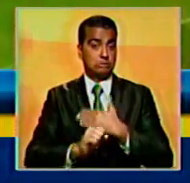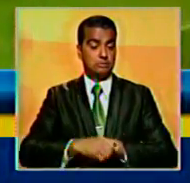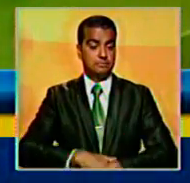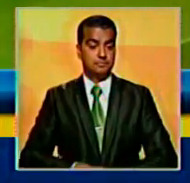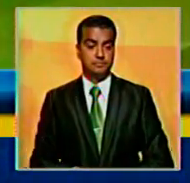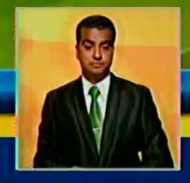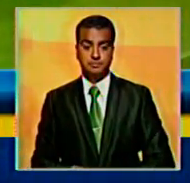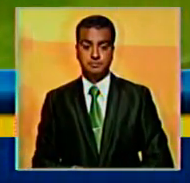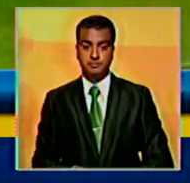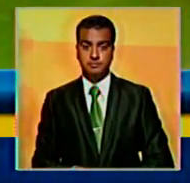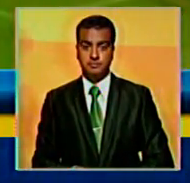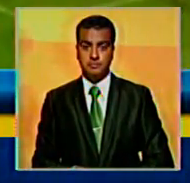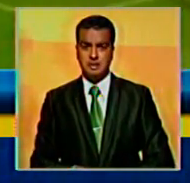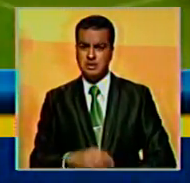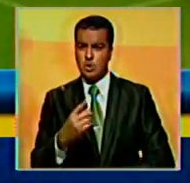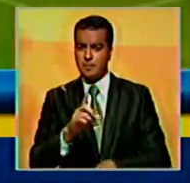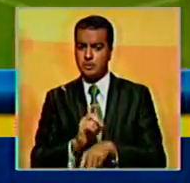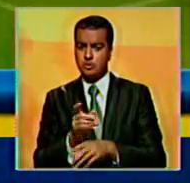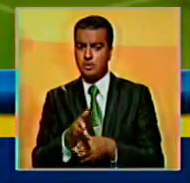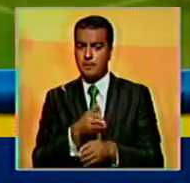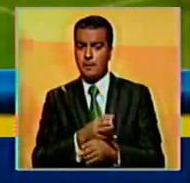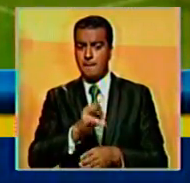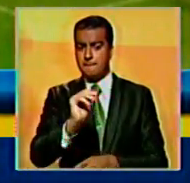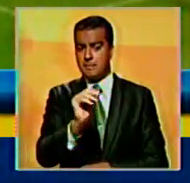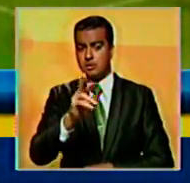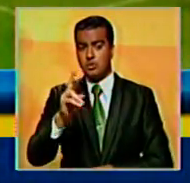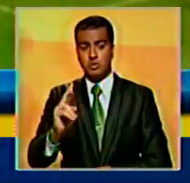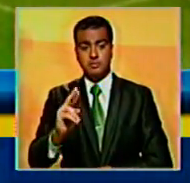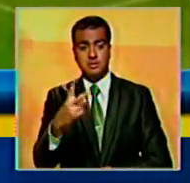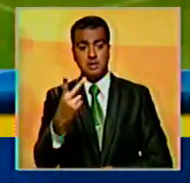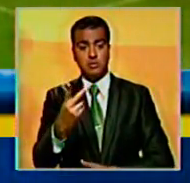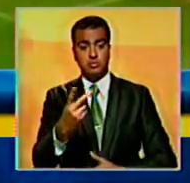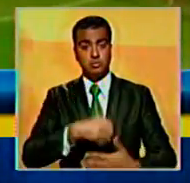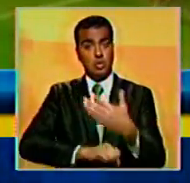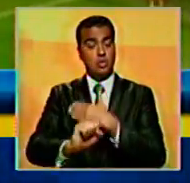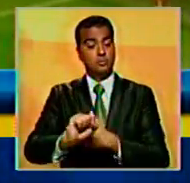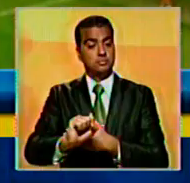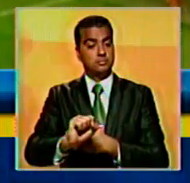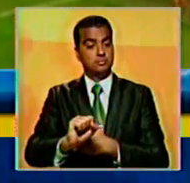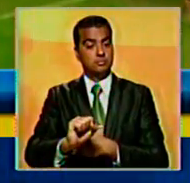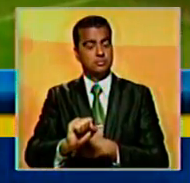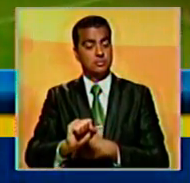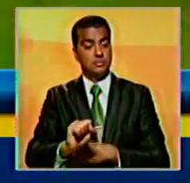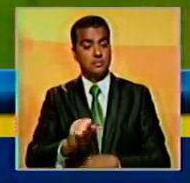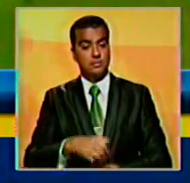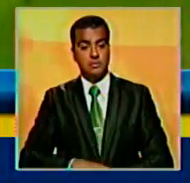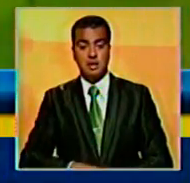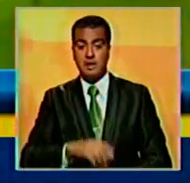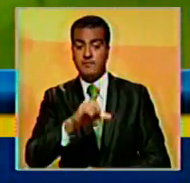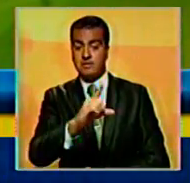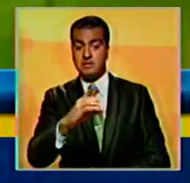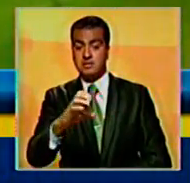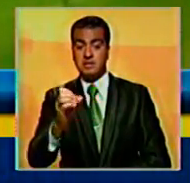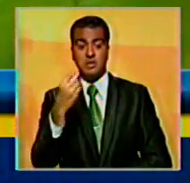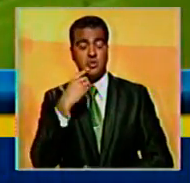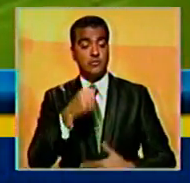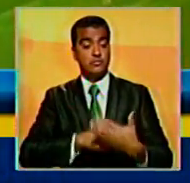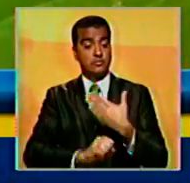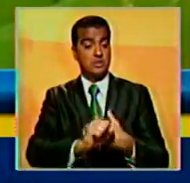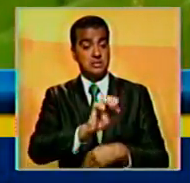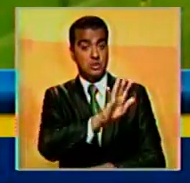encuentro. Apenas un minuto después, Marco Reus puso el segundo para los germanos, aunque Oleg Shatov descontó para el Zenit el